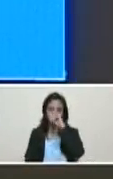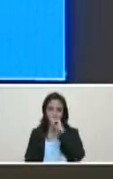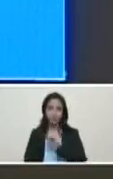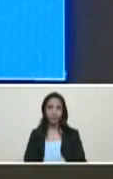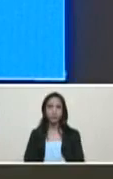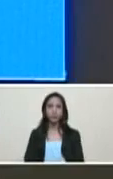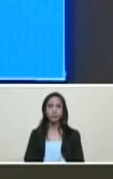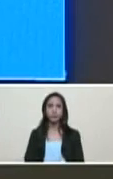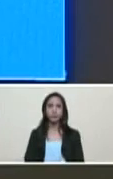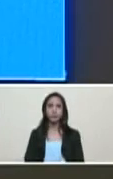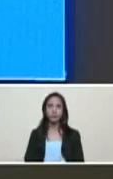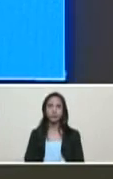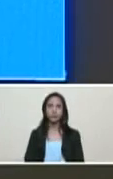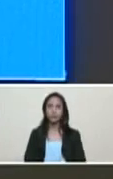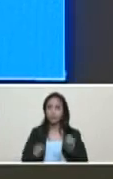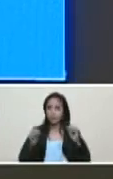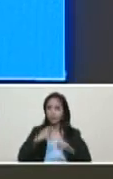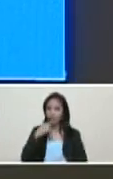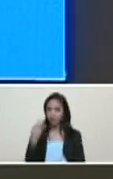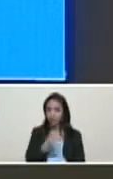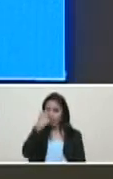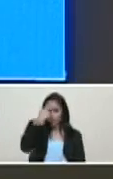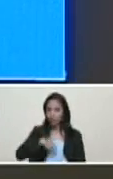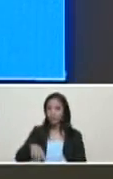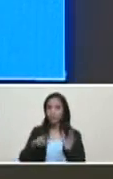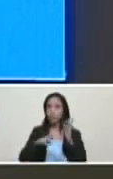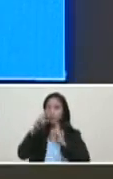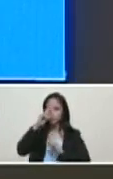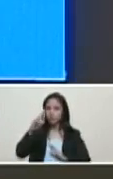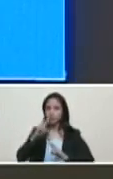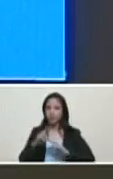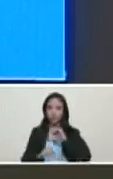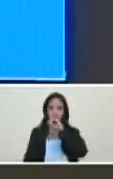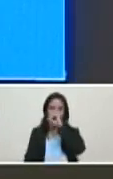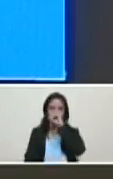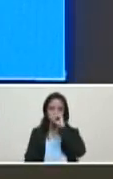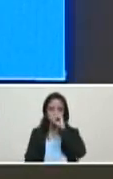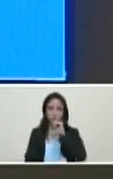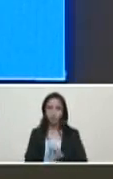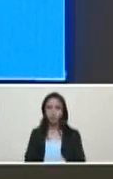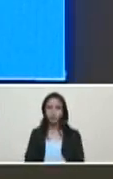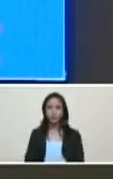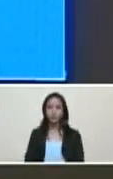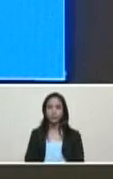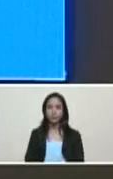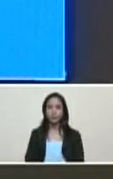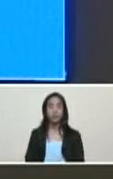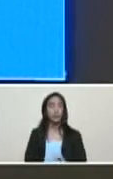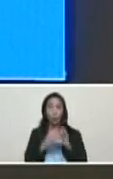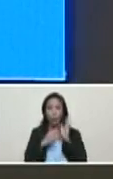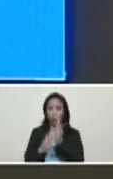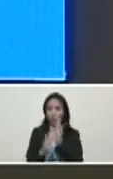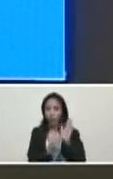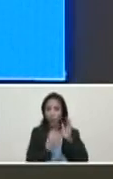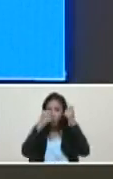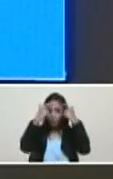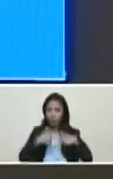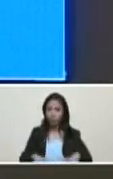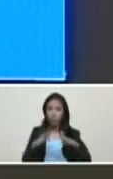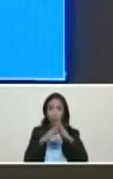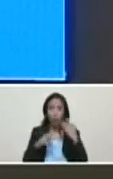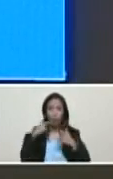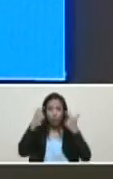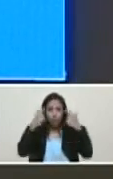Sí, en la medida que con nuestros actos y con nuestra palabra y ejemplo